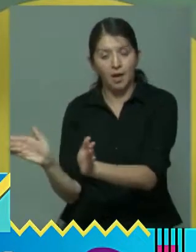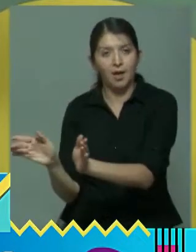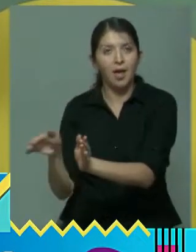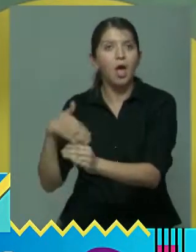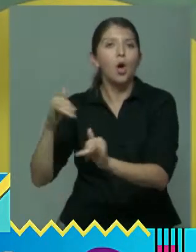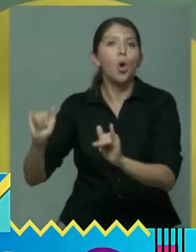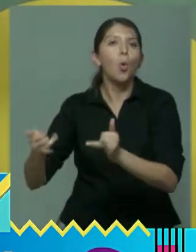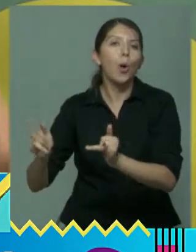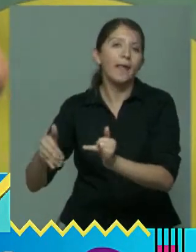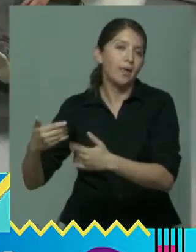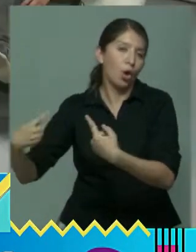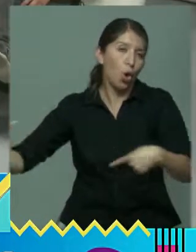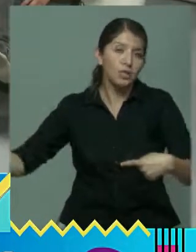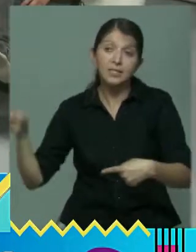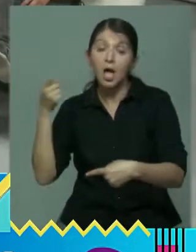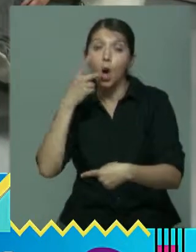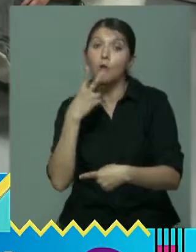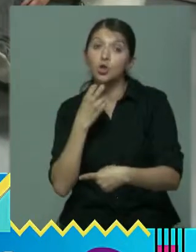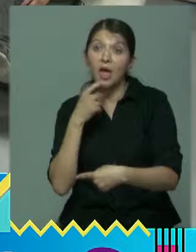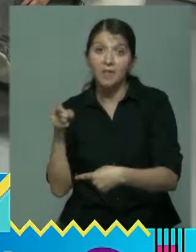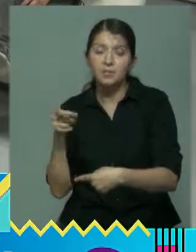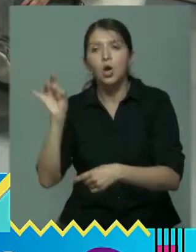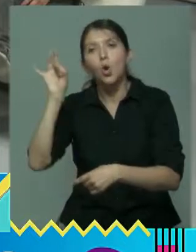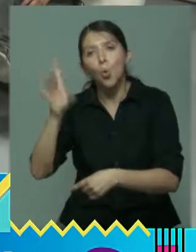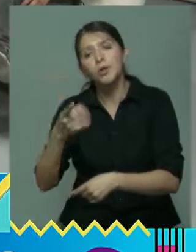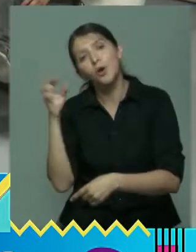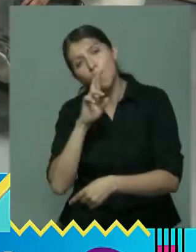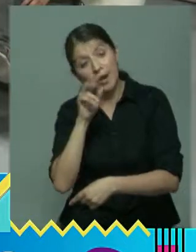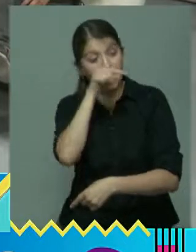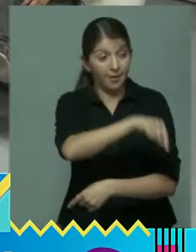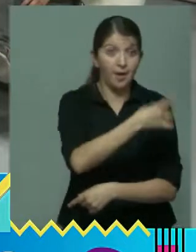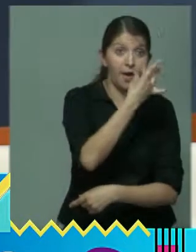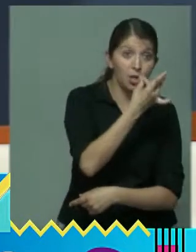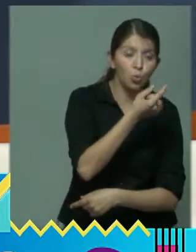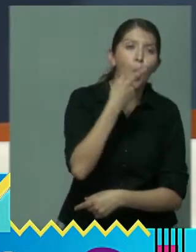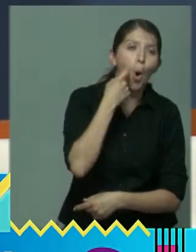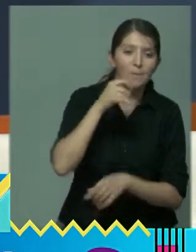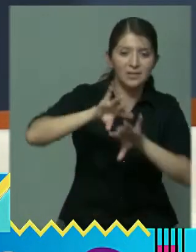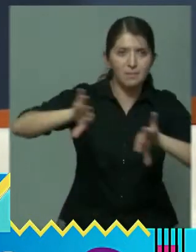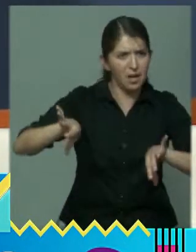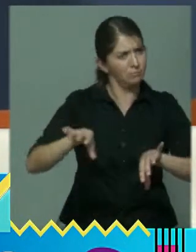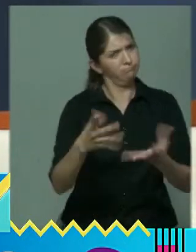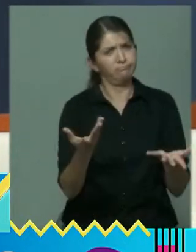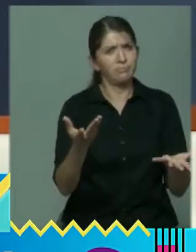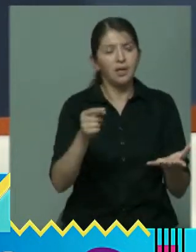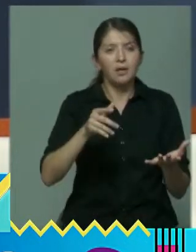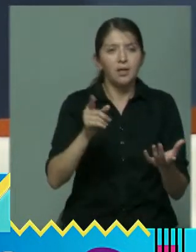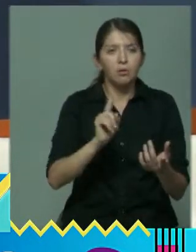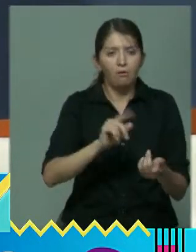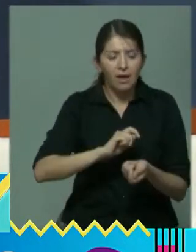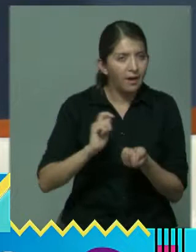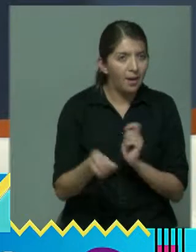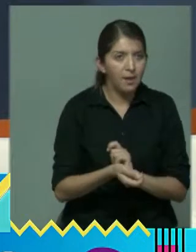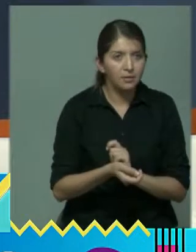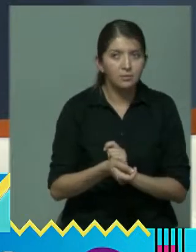Entonces, pero- ¿no? No, pero no te quería interrumpir, perdón. Dale. No, que pensando justo en lo que estás planteando, pero cómo ha cambiado el paradigma, yo también